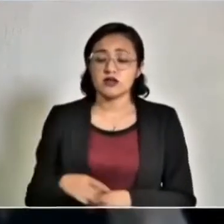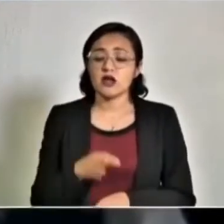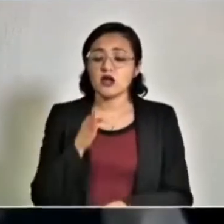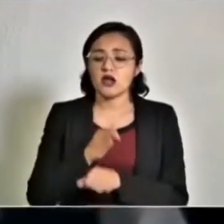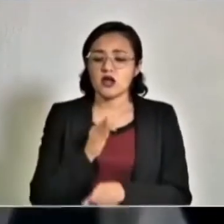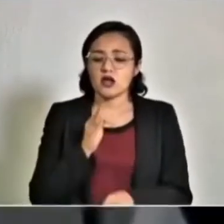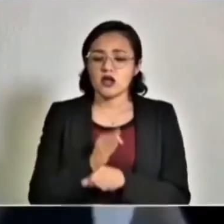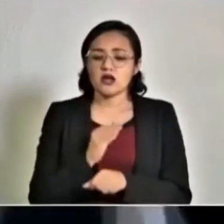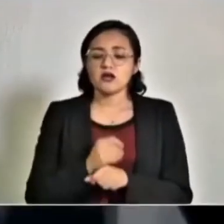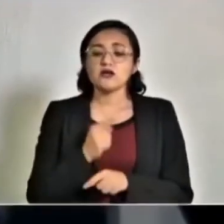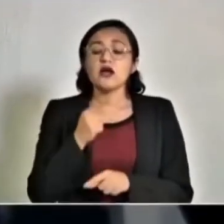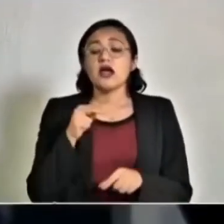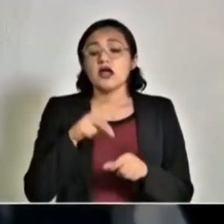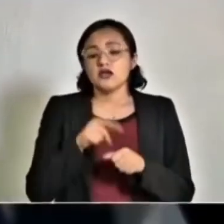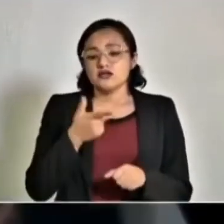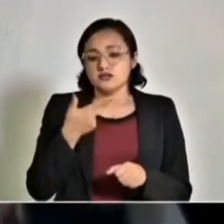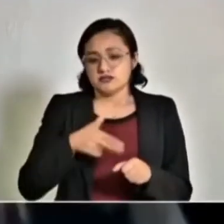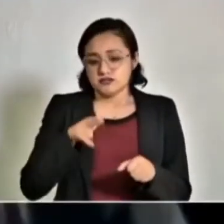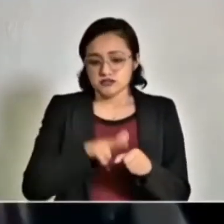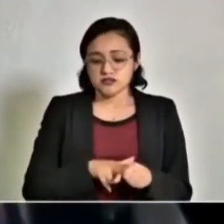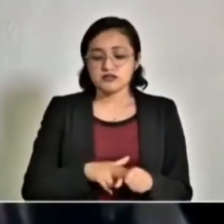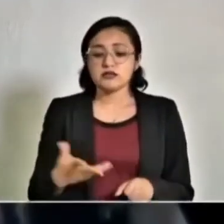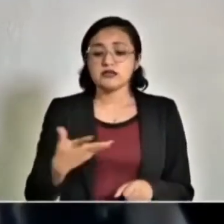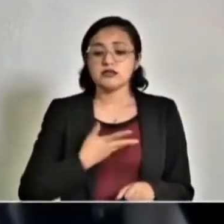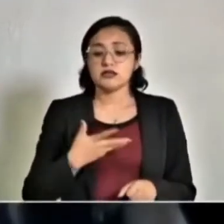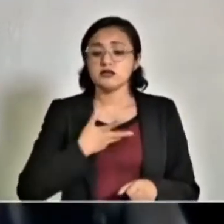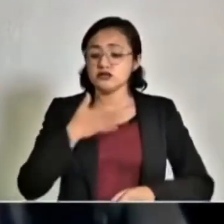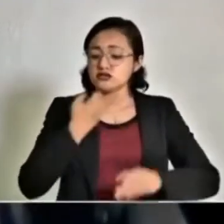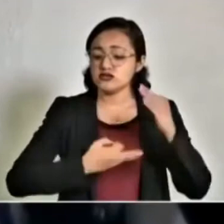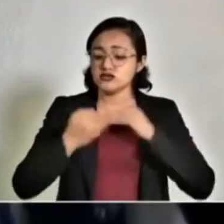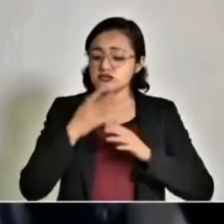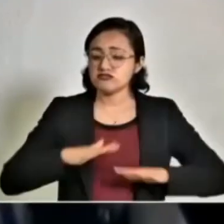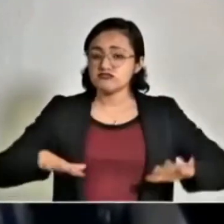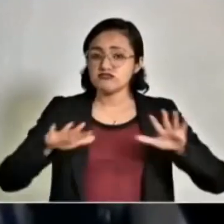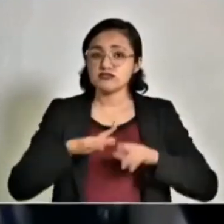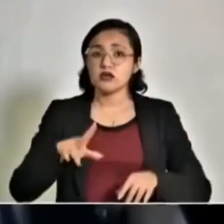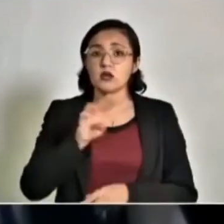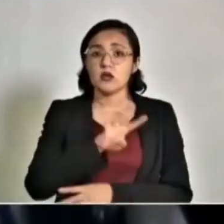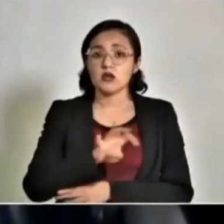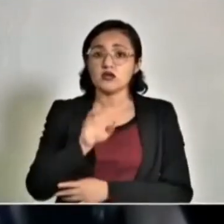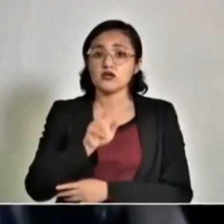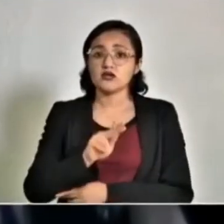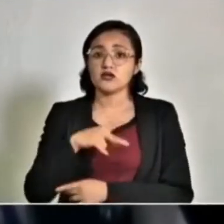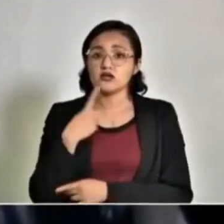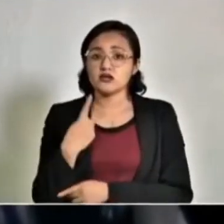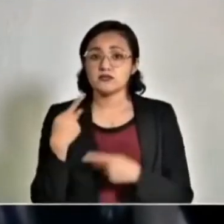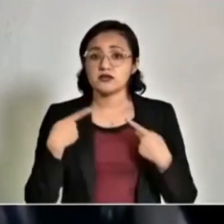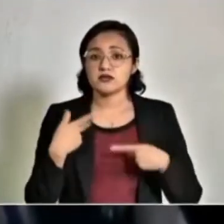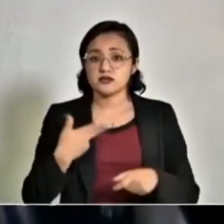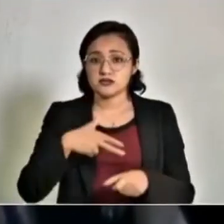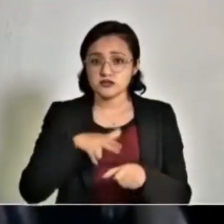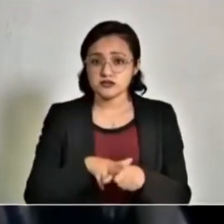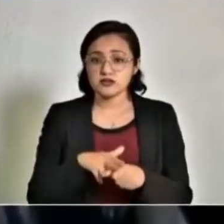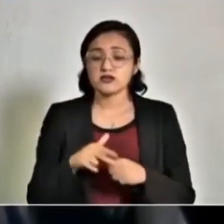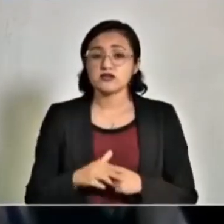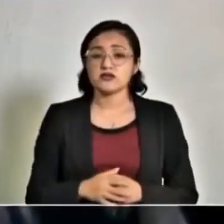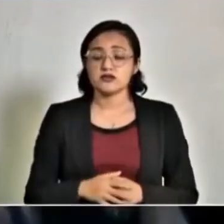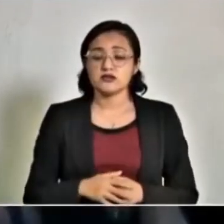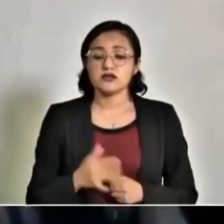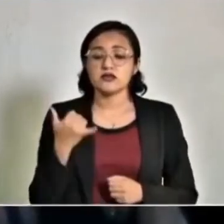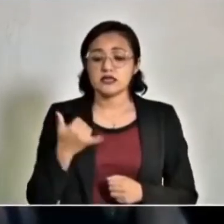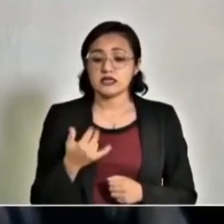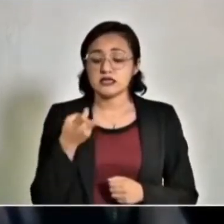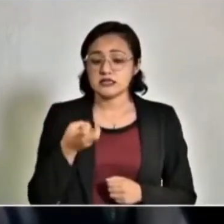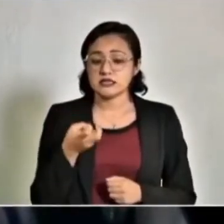lo que respecta a la hospitalización, tenemos en todo el sector 482 pacientes hospitalizados y